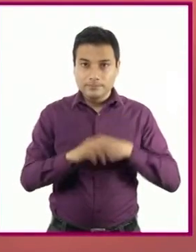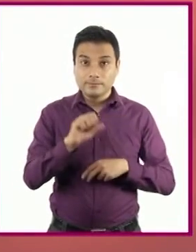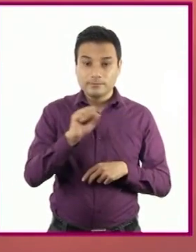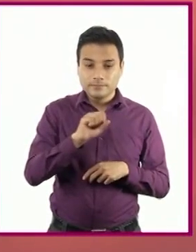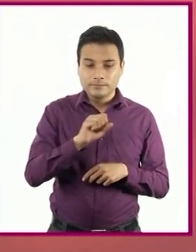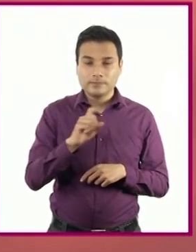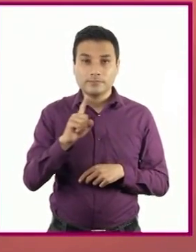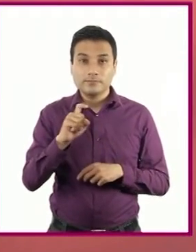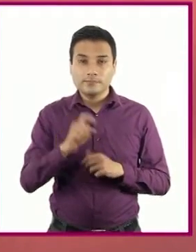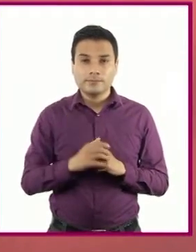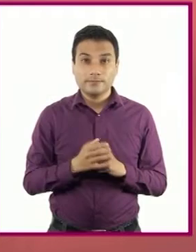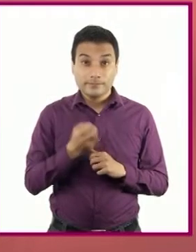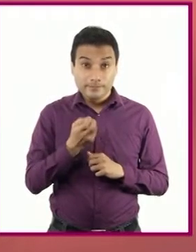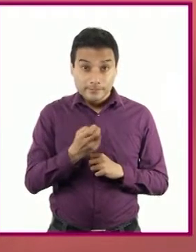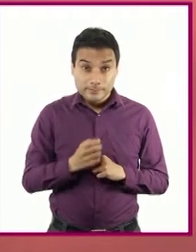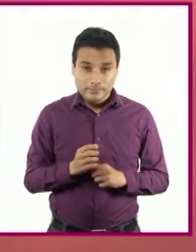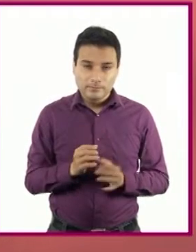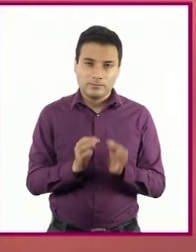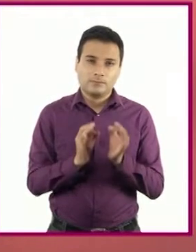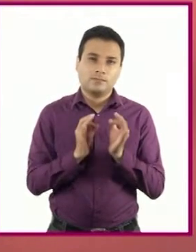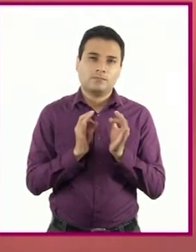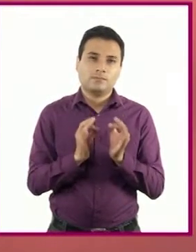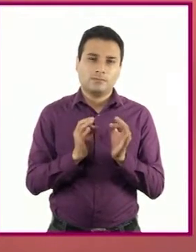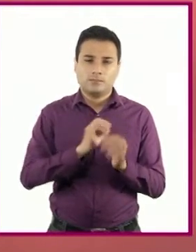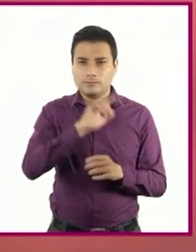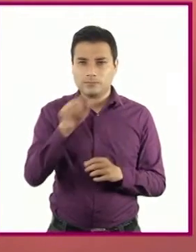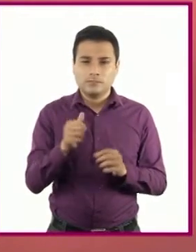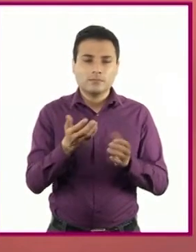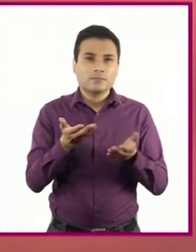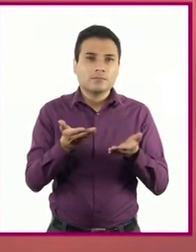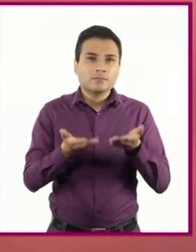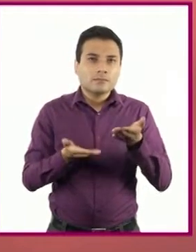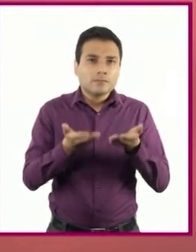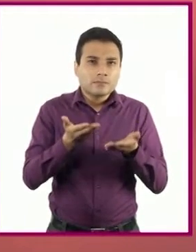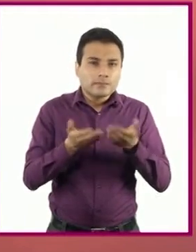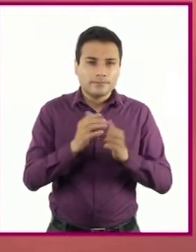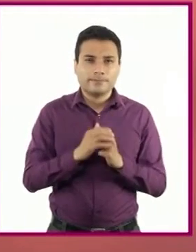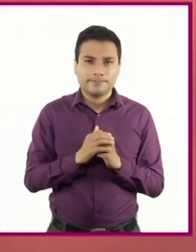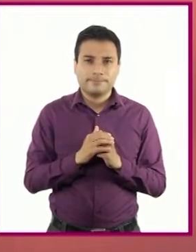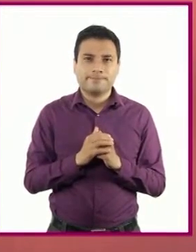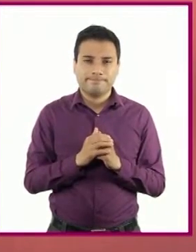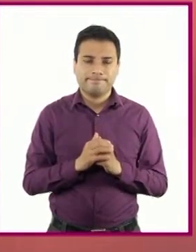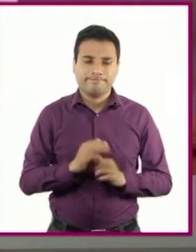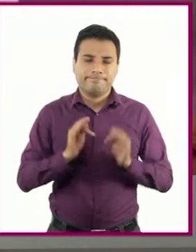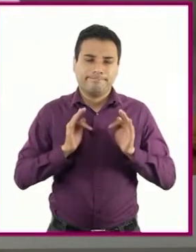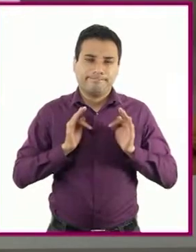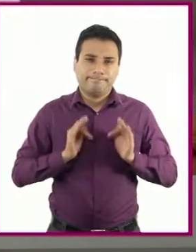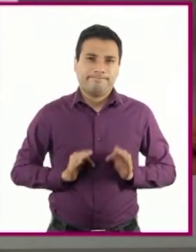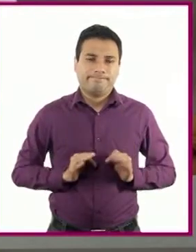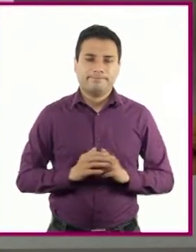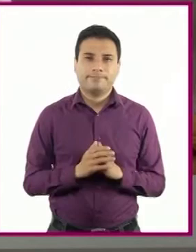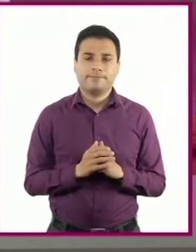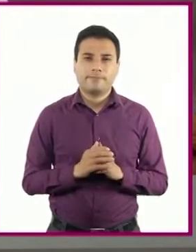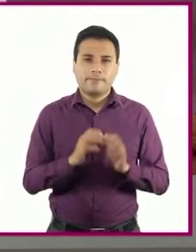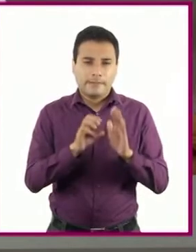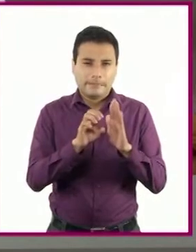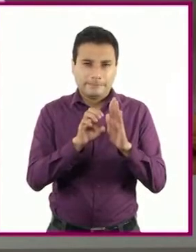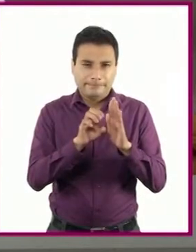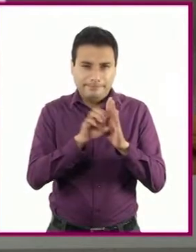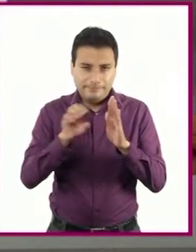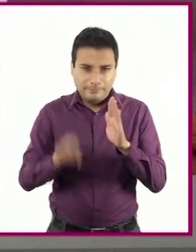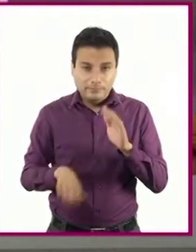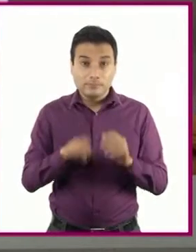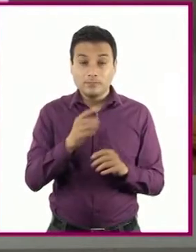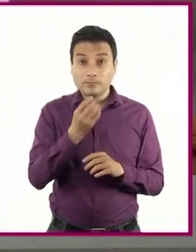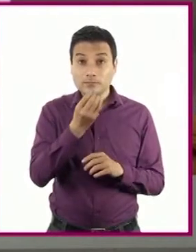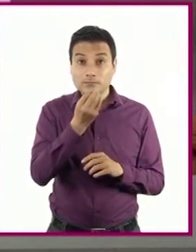Estas sustancias básicas generan efectos neutralizantes, reduciendo la acidez gástrica. Pero si se tiene una